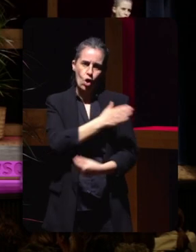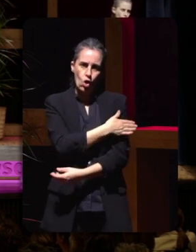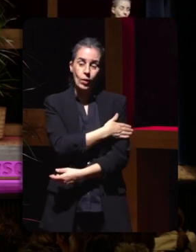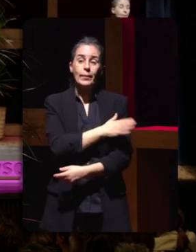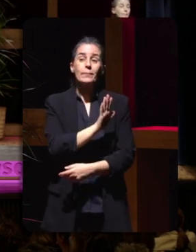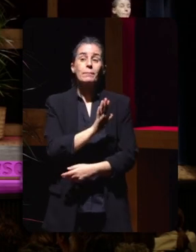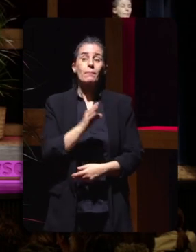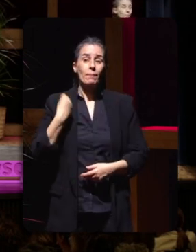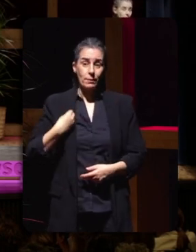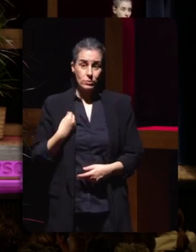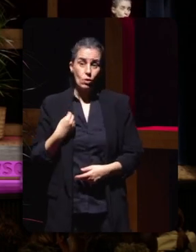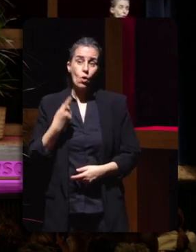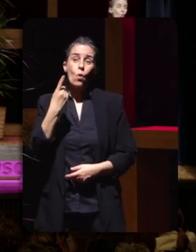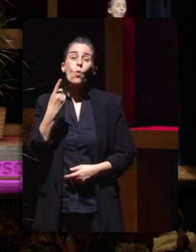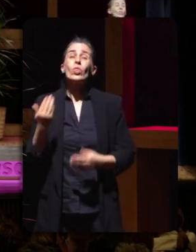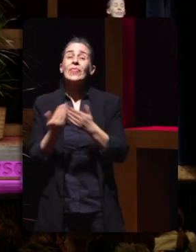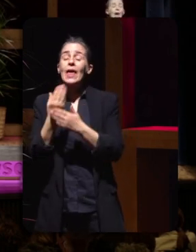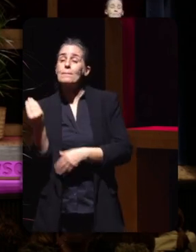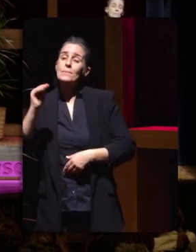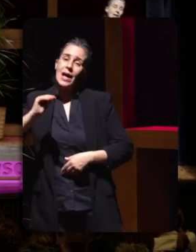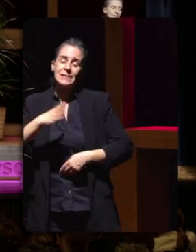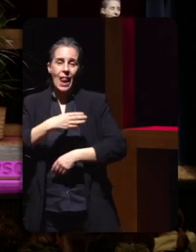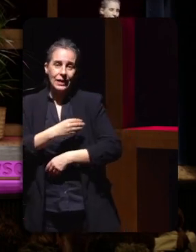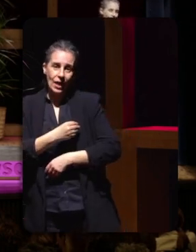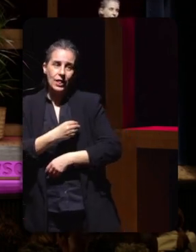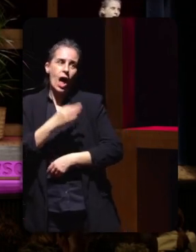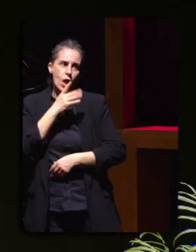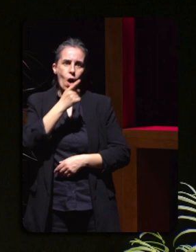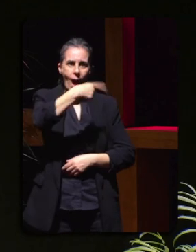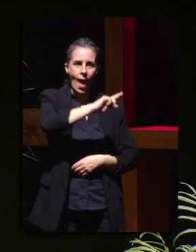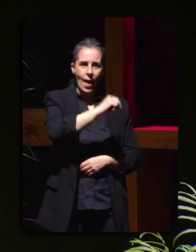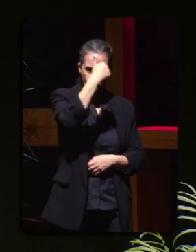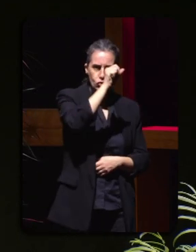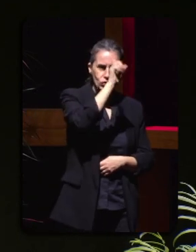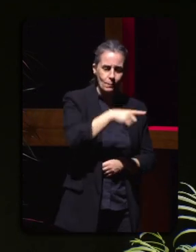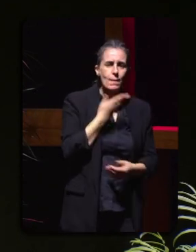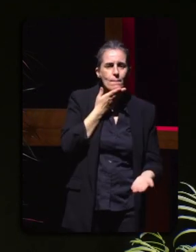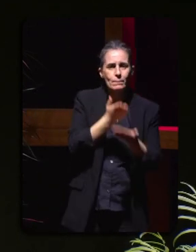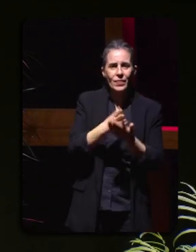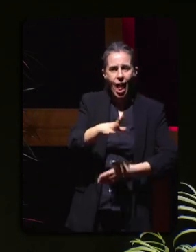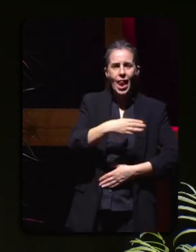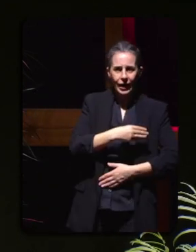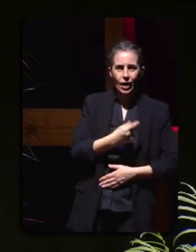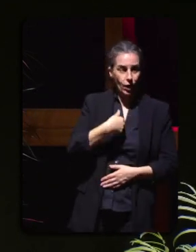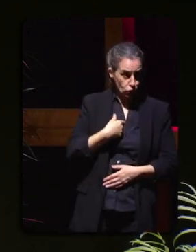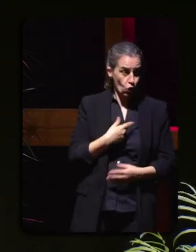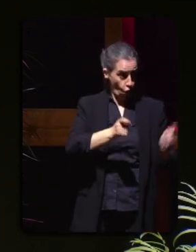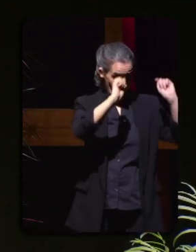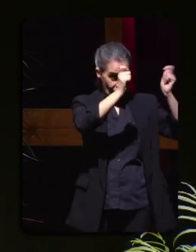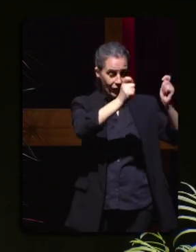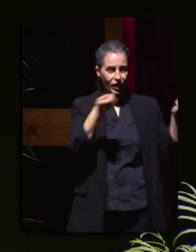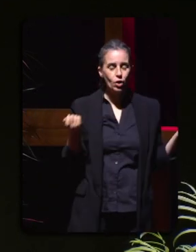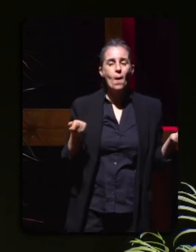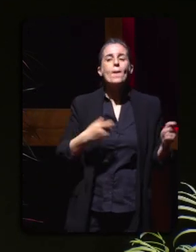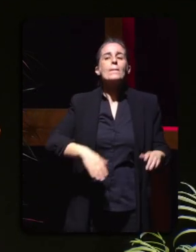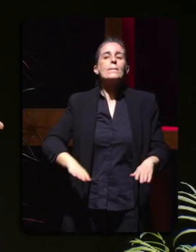de lactancia hemos rascado para nosotras y ahora ellos ya tienen hasta su lactancia que lo felicito y lo incorporo y lo agradezco pero hay que decir